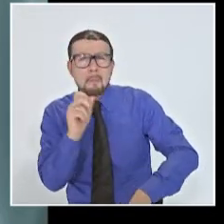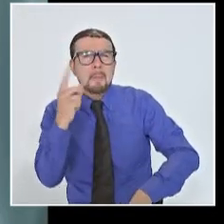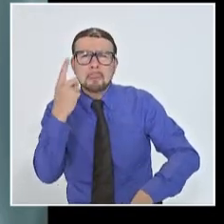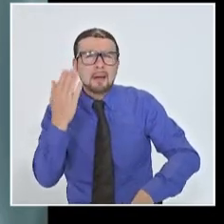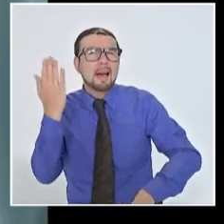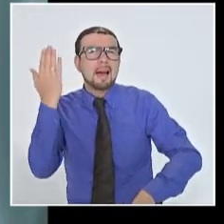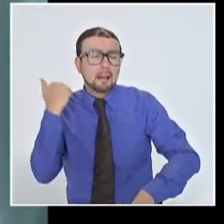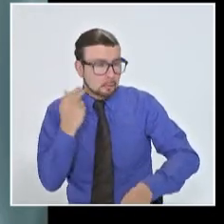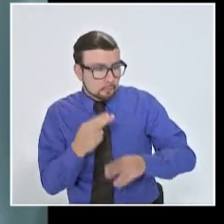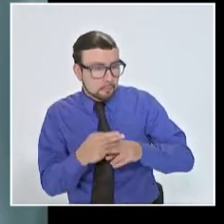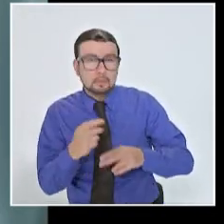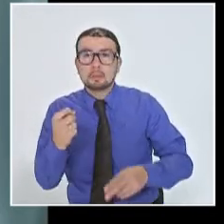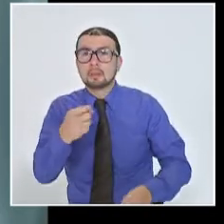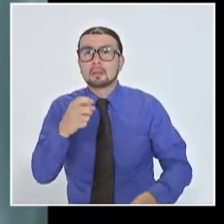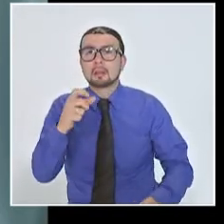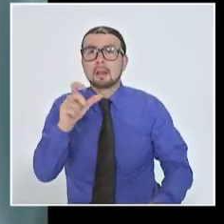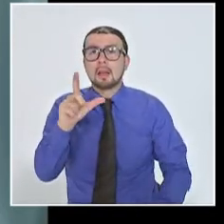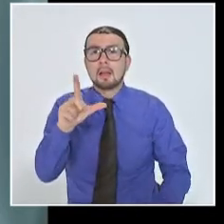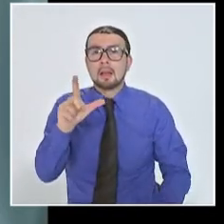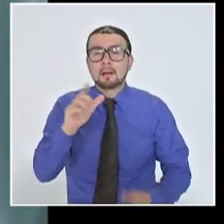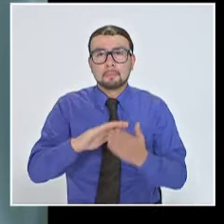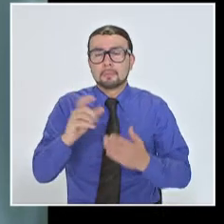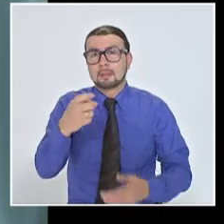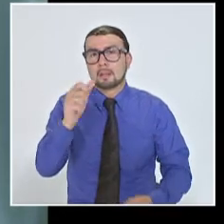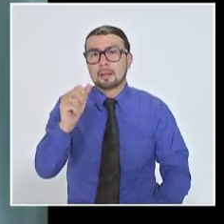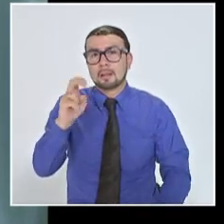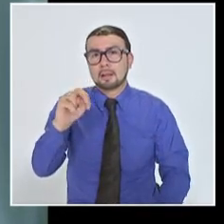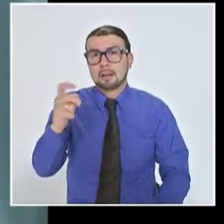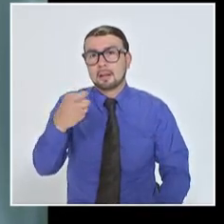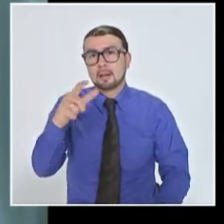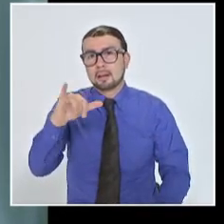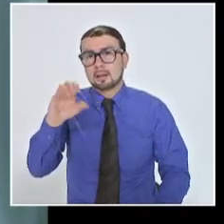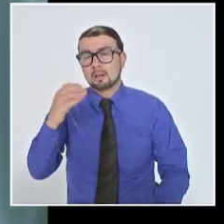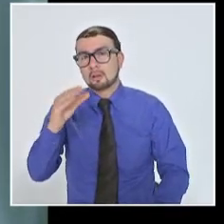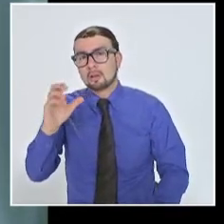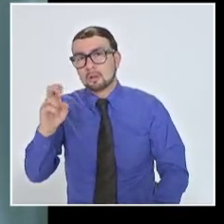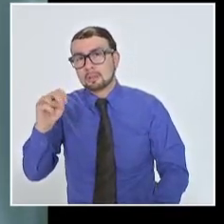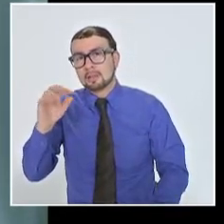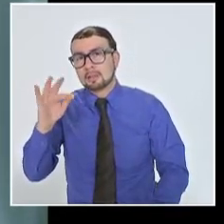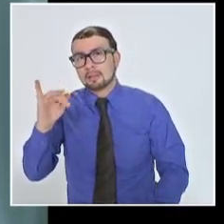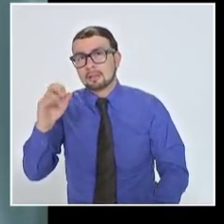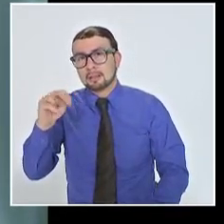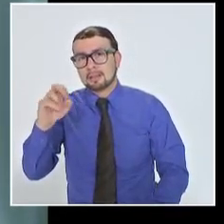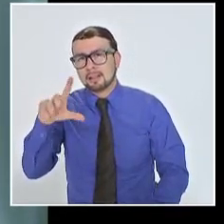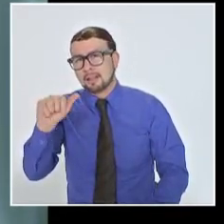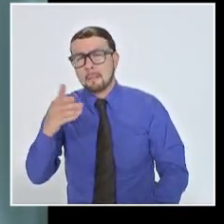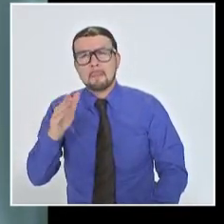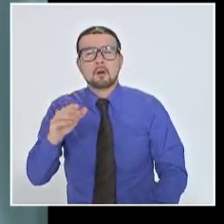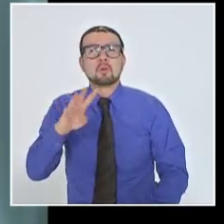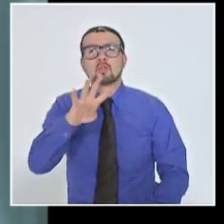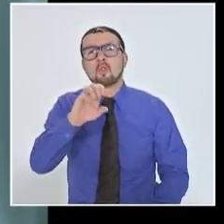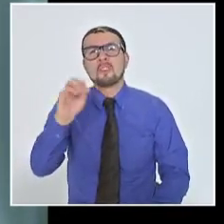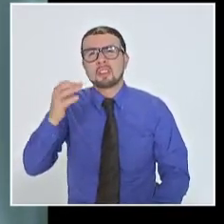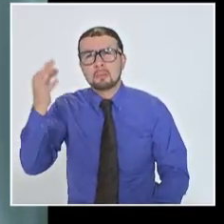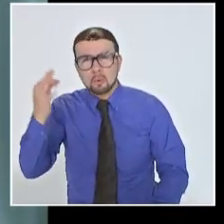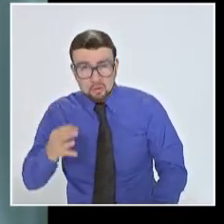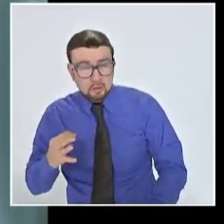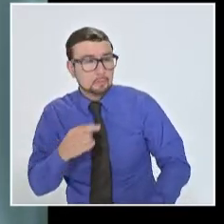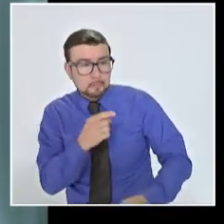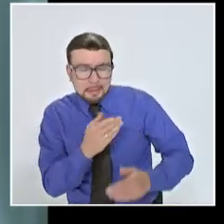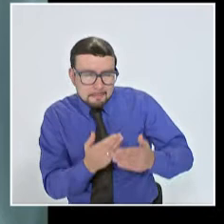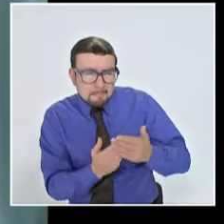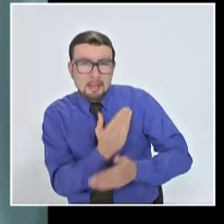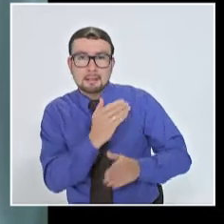primero, se llama ganglio centinela, porque es el primer sitio donde la mayoría de las veces, más del 90% de las veces, el carcinoma va